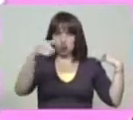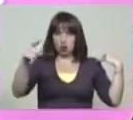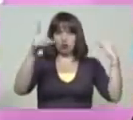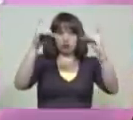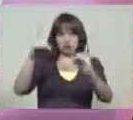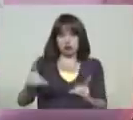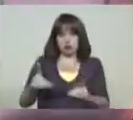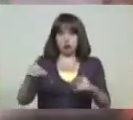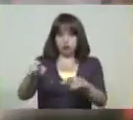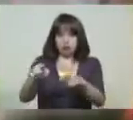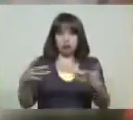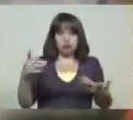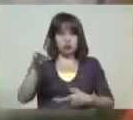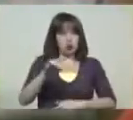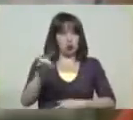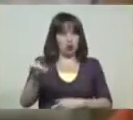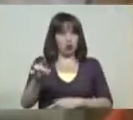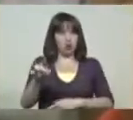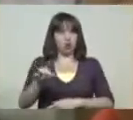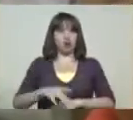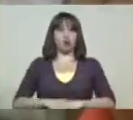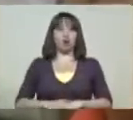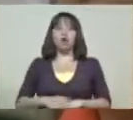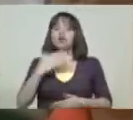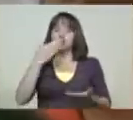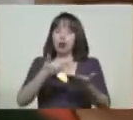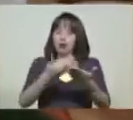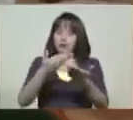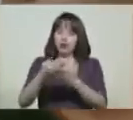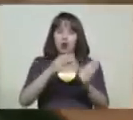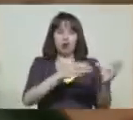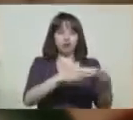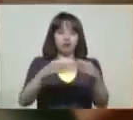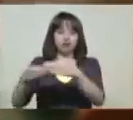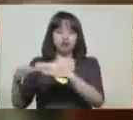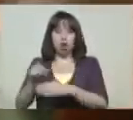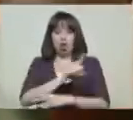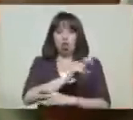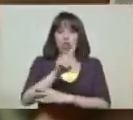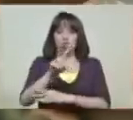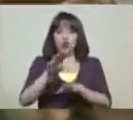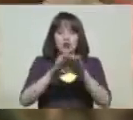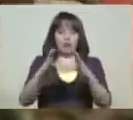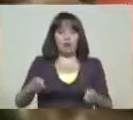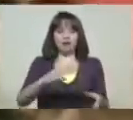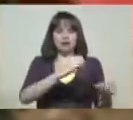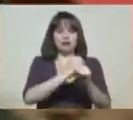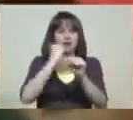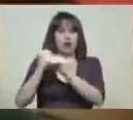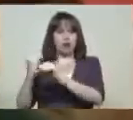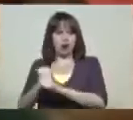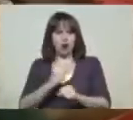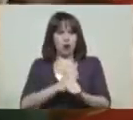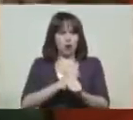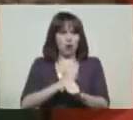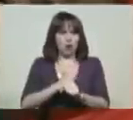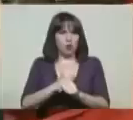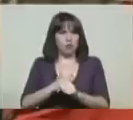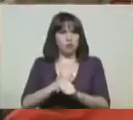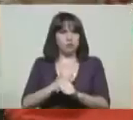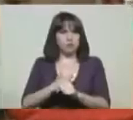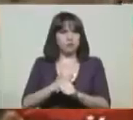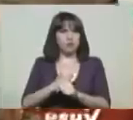ustedes tomaron. Yo le pido a cada mesa, son 12 mesas de trabajo, yo le pido a cada